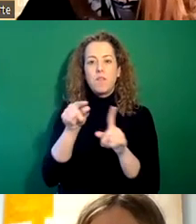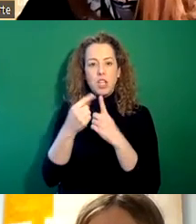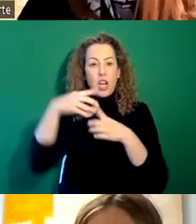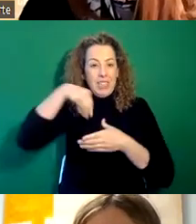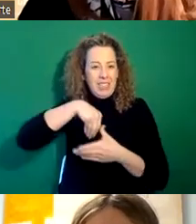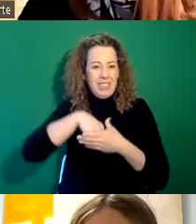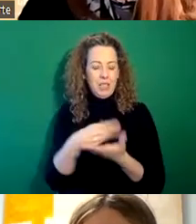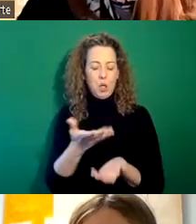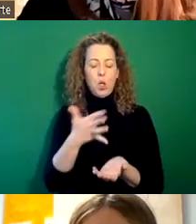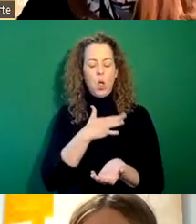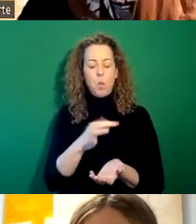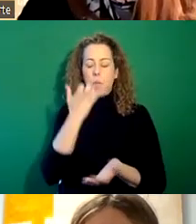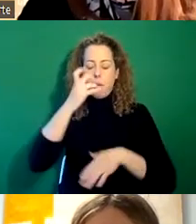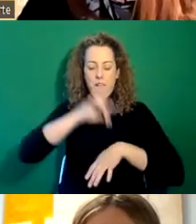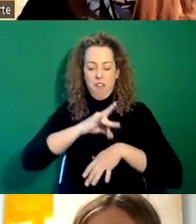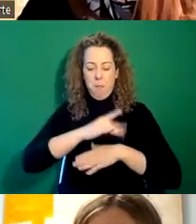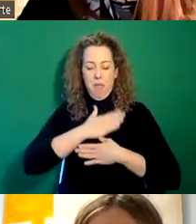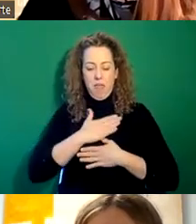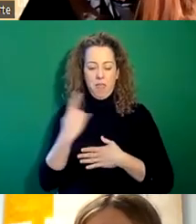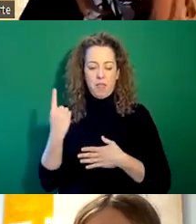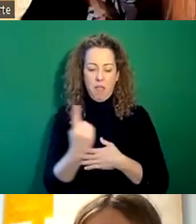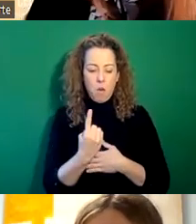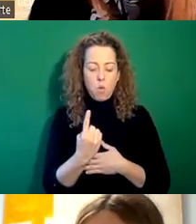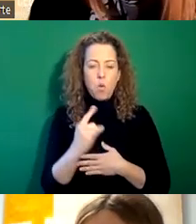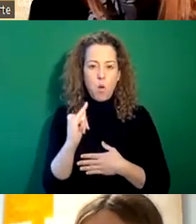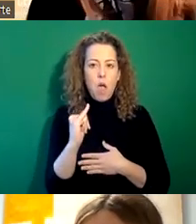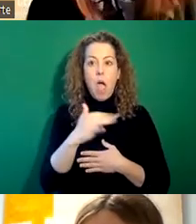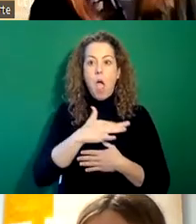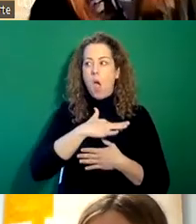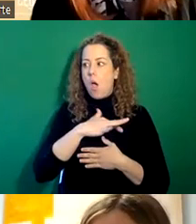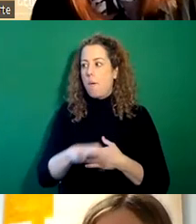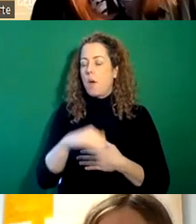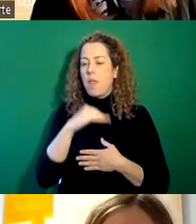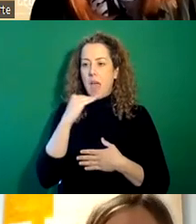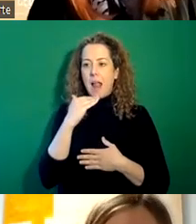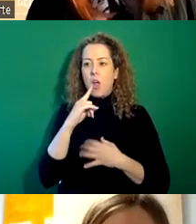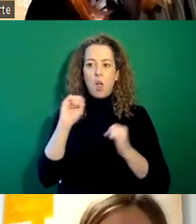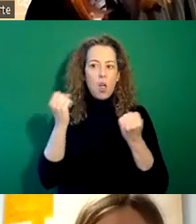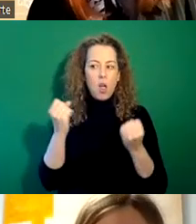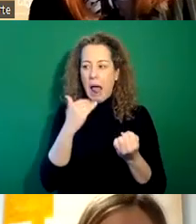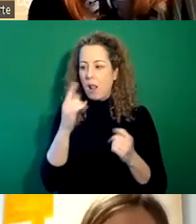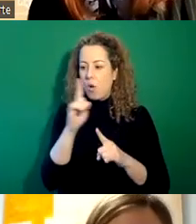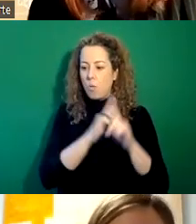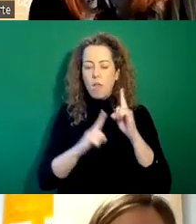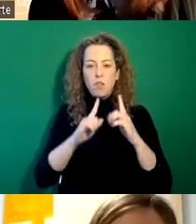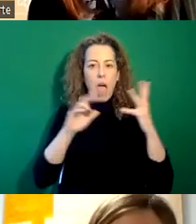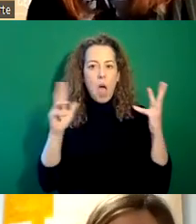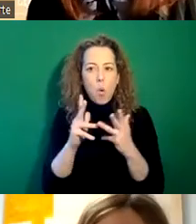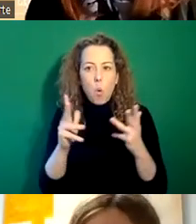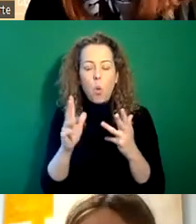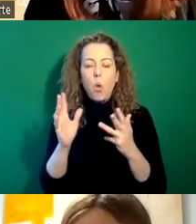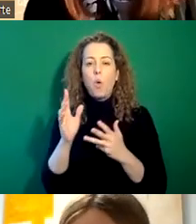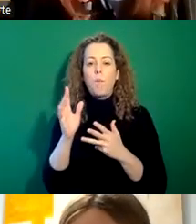podían ser las patologías que pudiera tener, porque le podía dar algún cuadro vasovagal, algún proceso agudo, podía estar